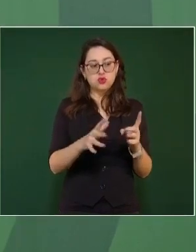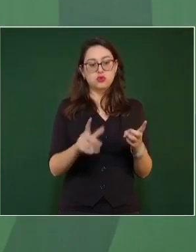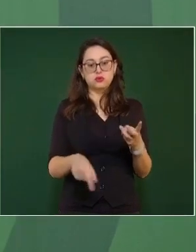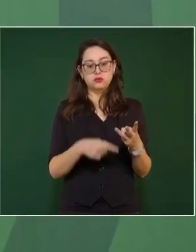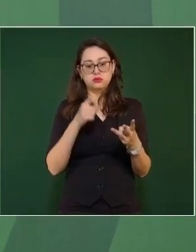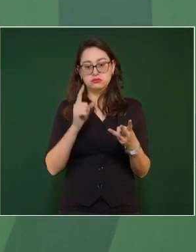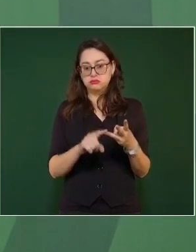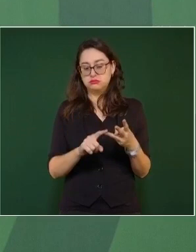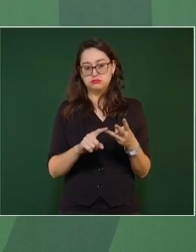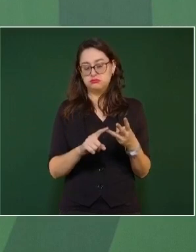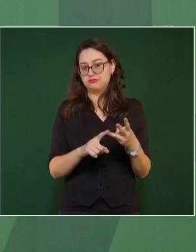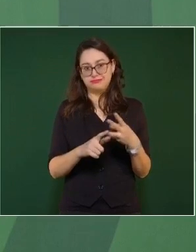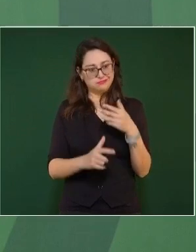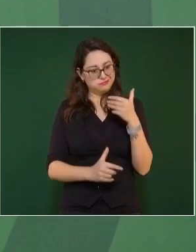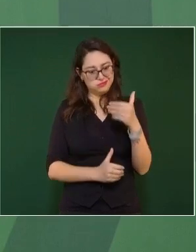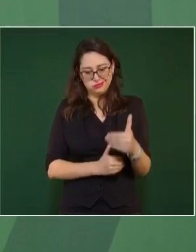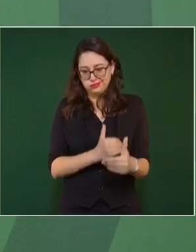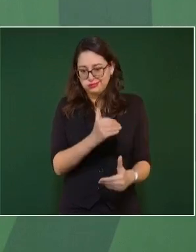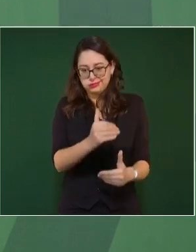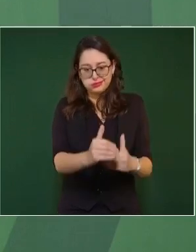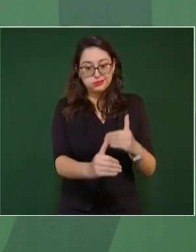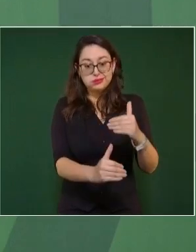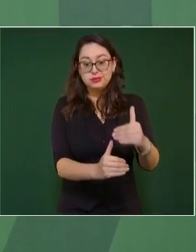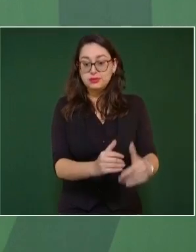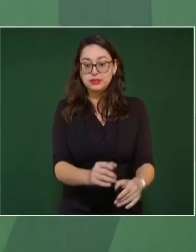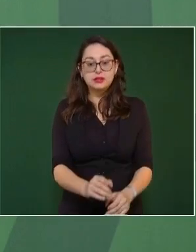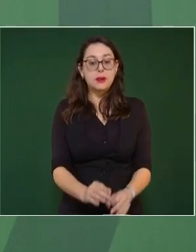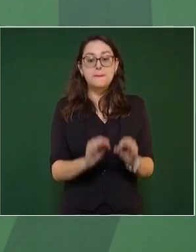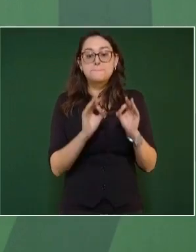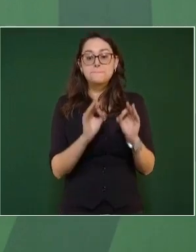sido excepcional lo que se ha hecho,